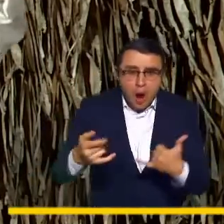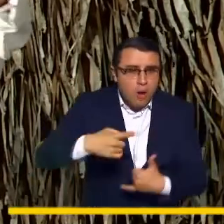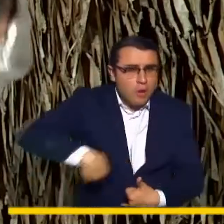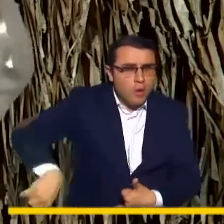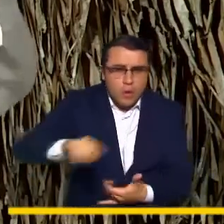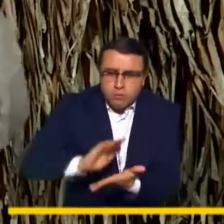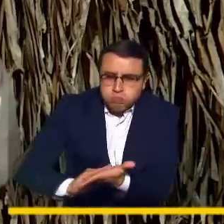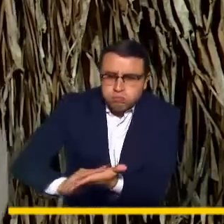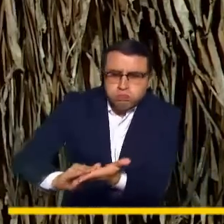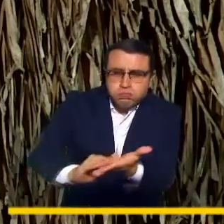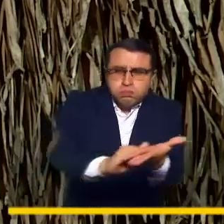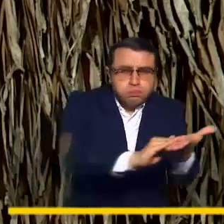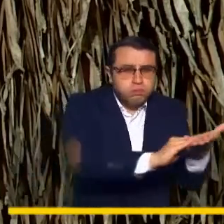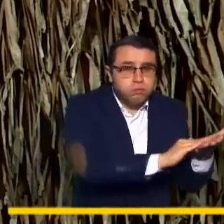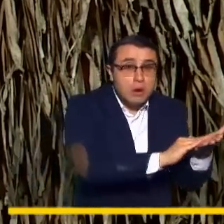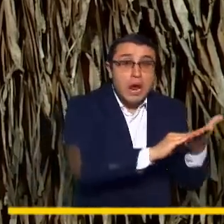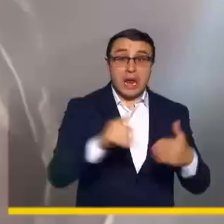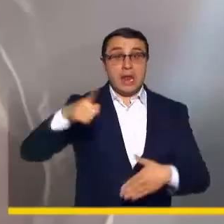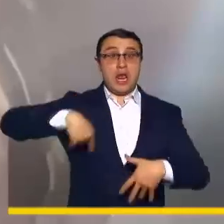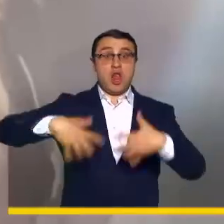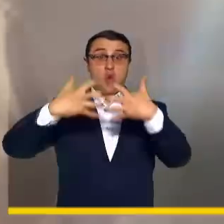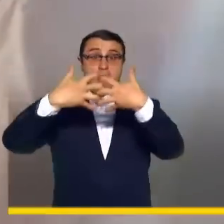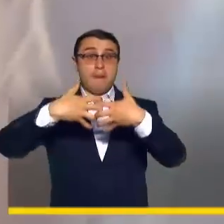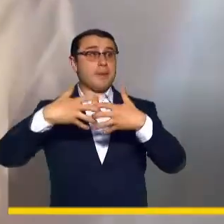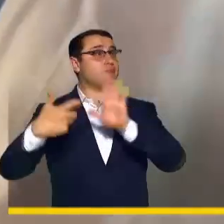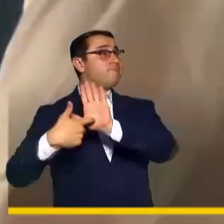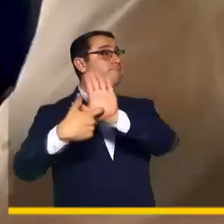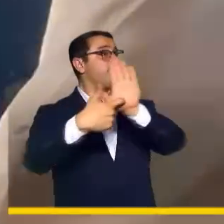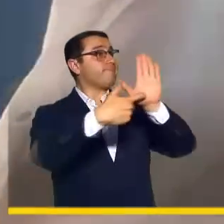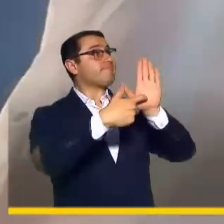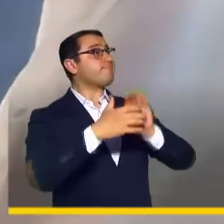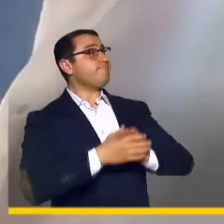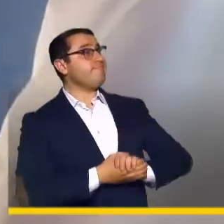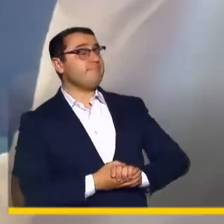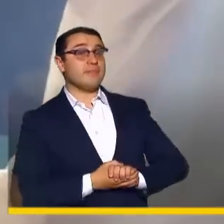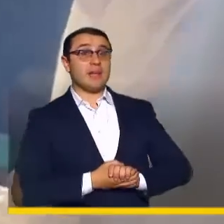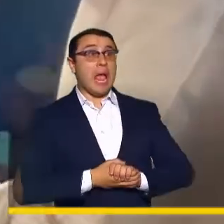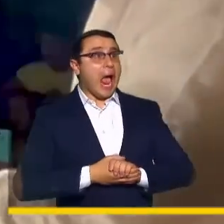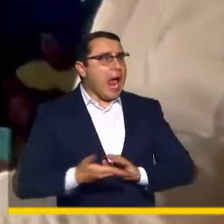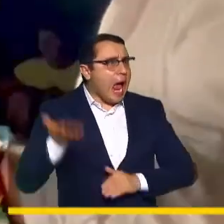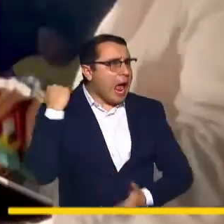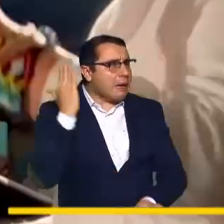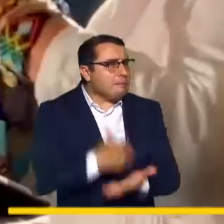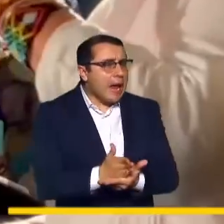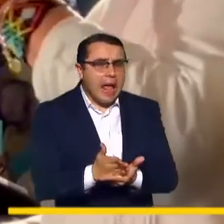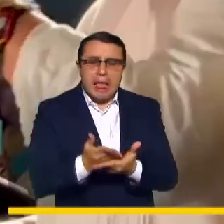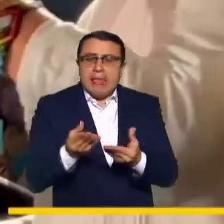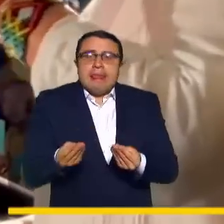reputacional de su nombre como empresa, nos regalan una tierra, nos